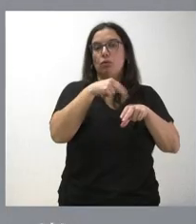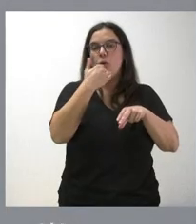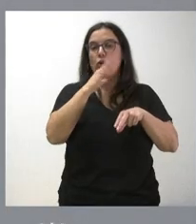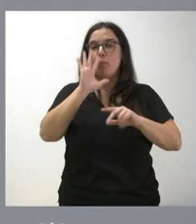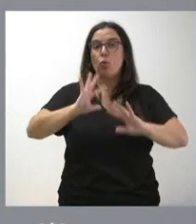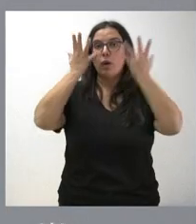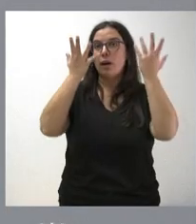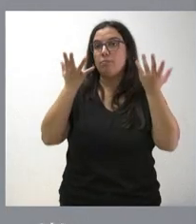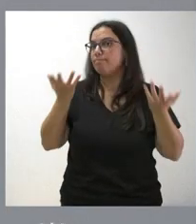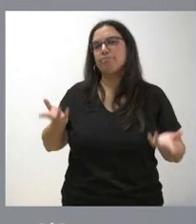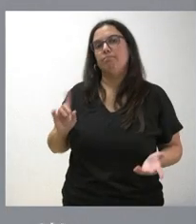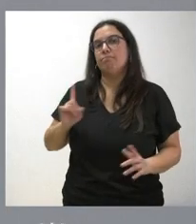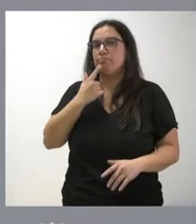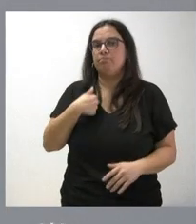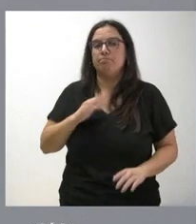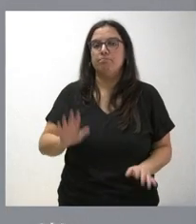informado